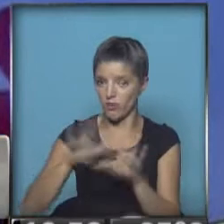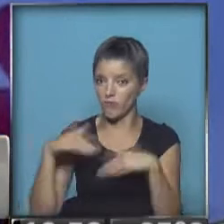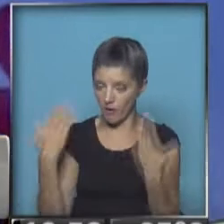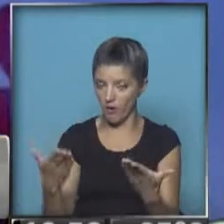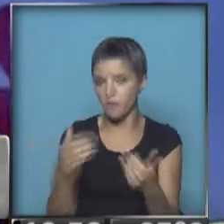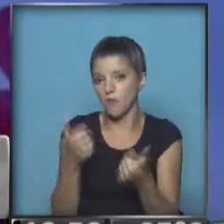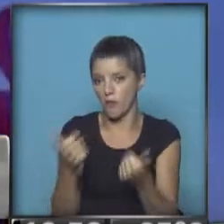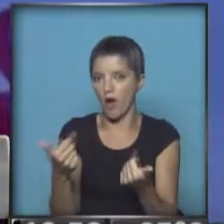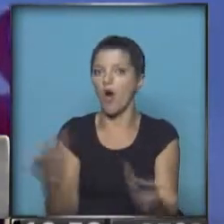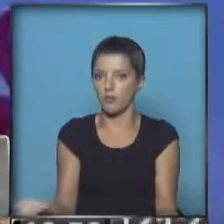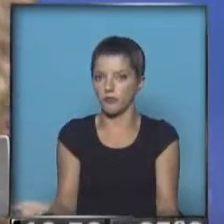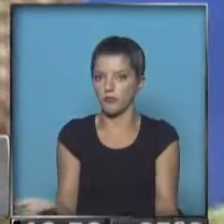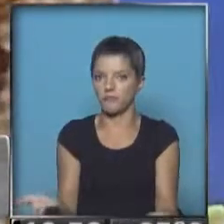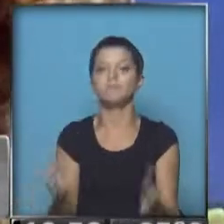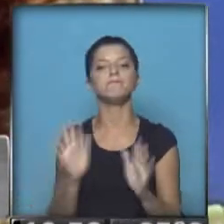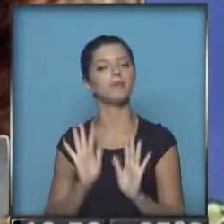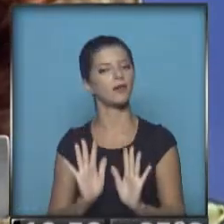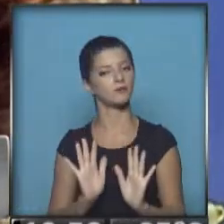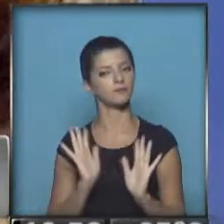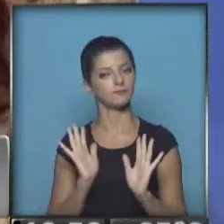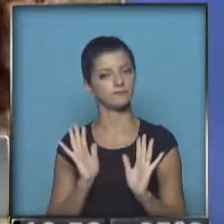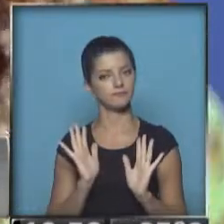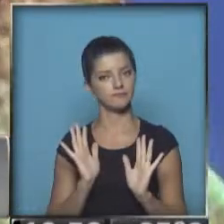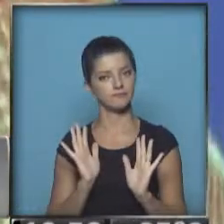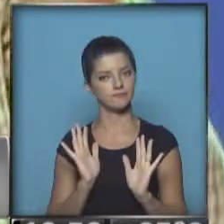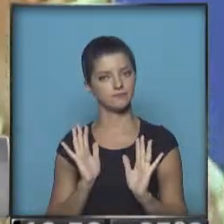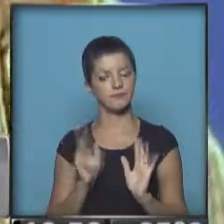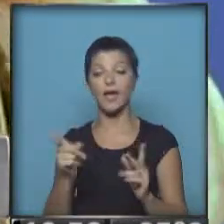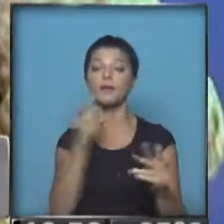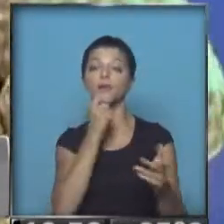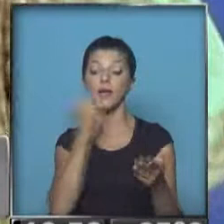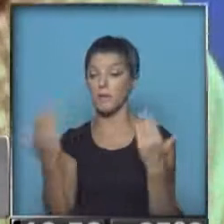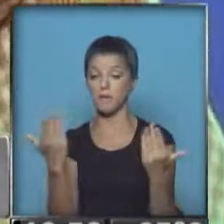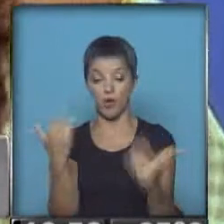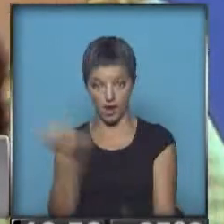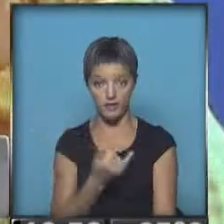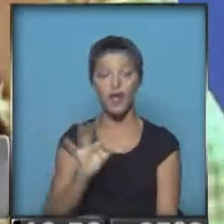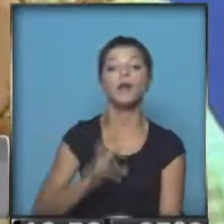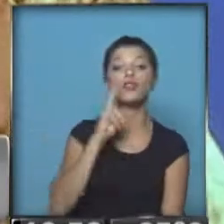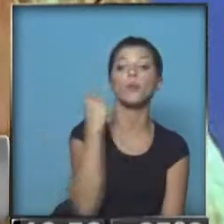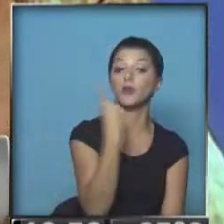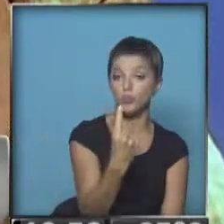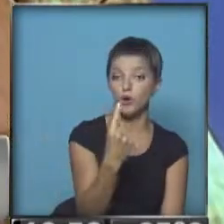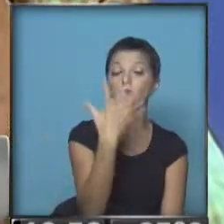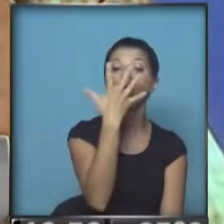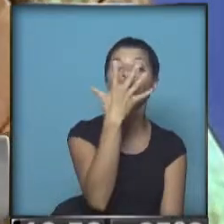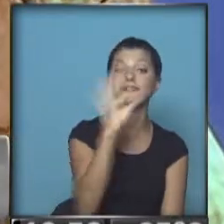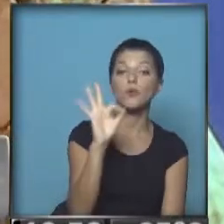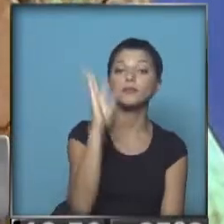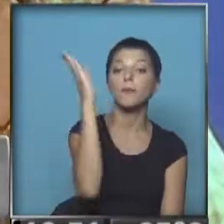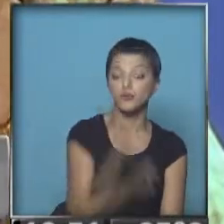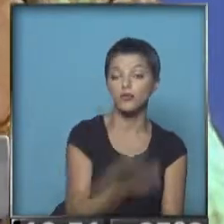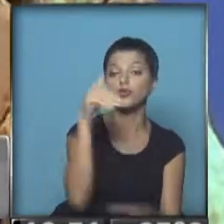elecciones, pero ahí tenemos el ejemplo tan cercano en el 2001 del 50% de los